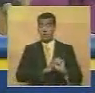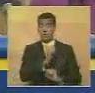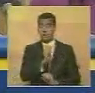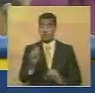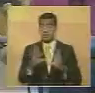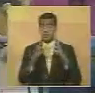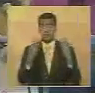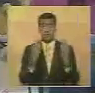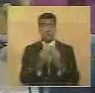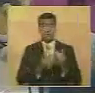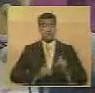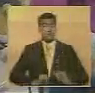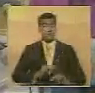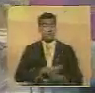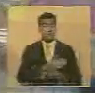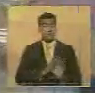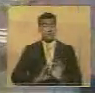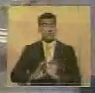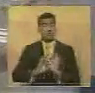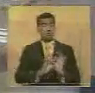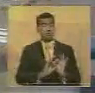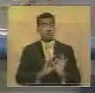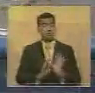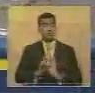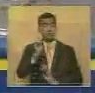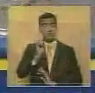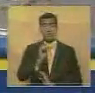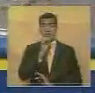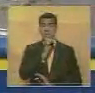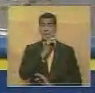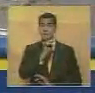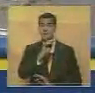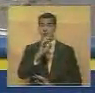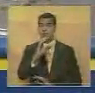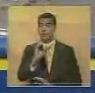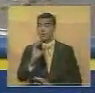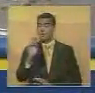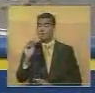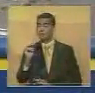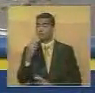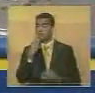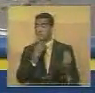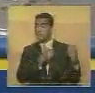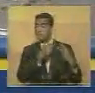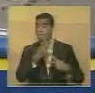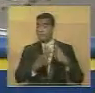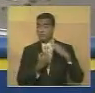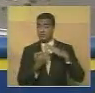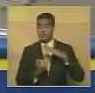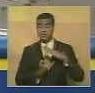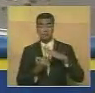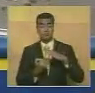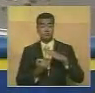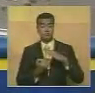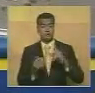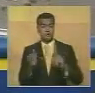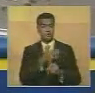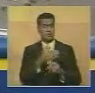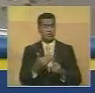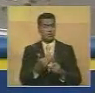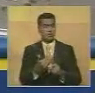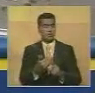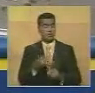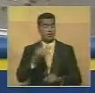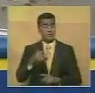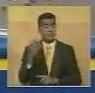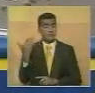nuestras familias y a nuestros hijos, porque nos involucra. La diputada María Corina Machado denunció ante la Comisión de Política Interior las agresiones de las que